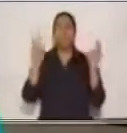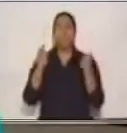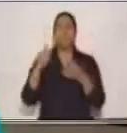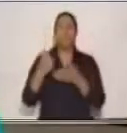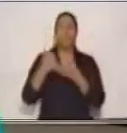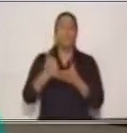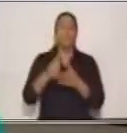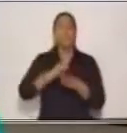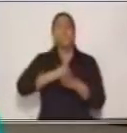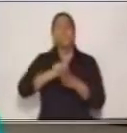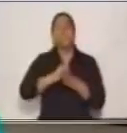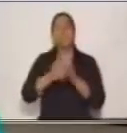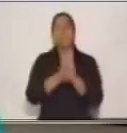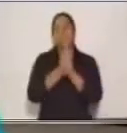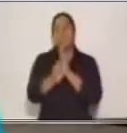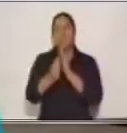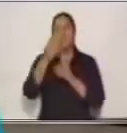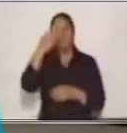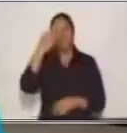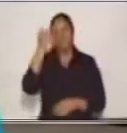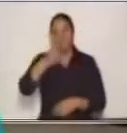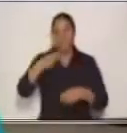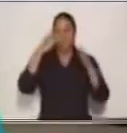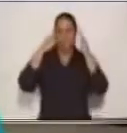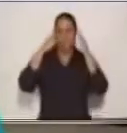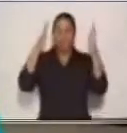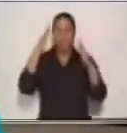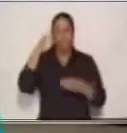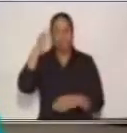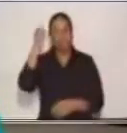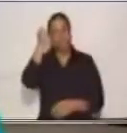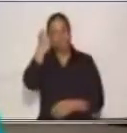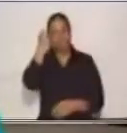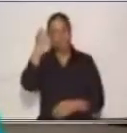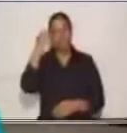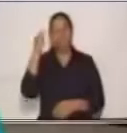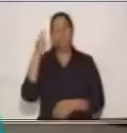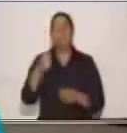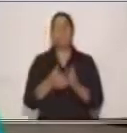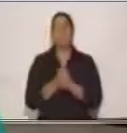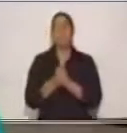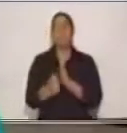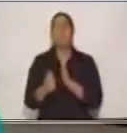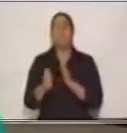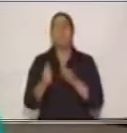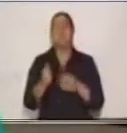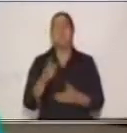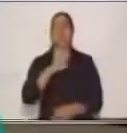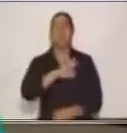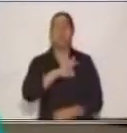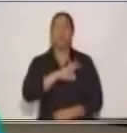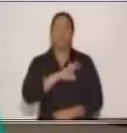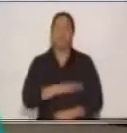sus habilidades y destrezas como la atención, la memoria y sus habilidades sociales.